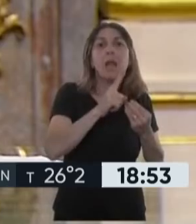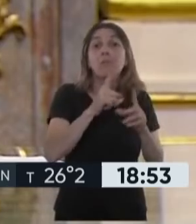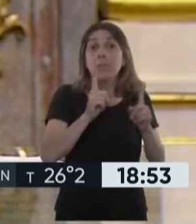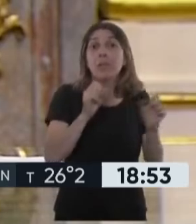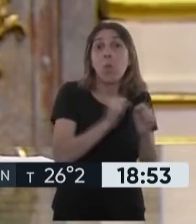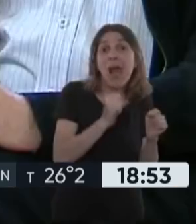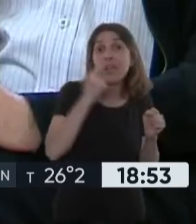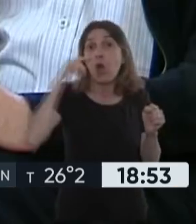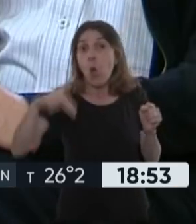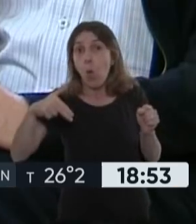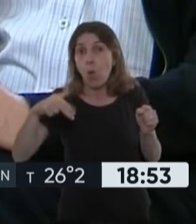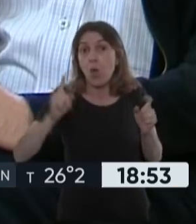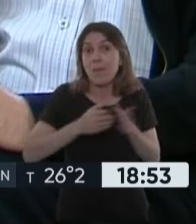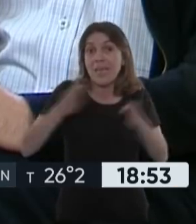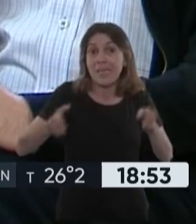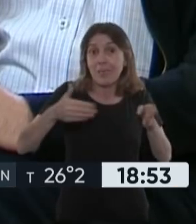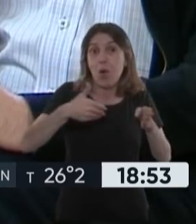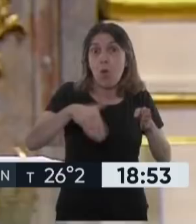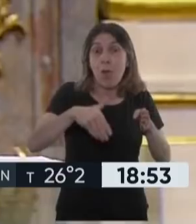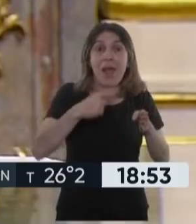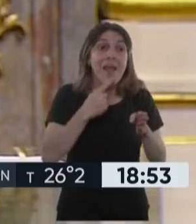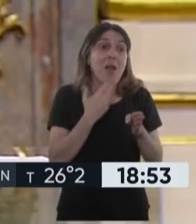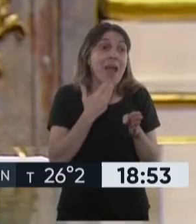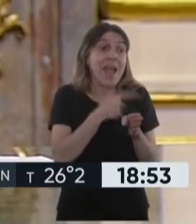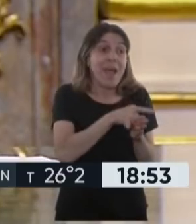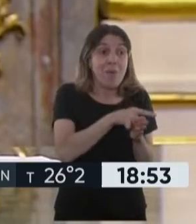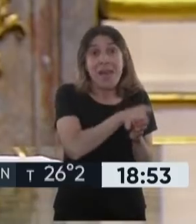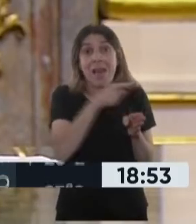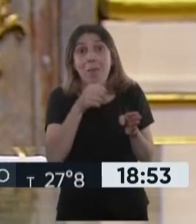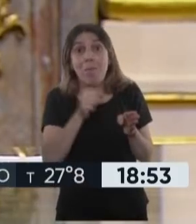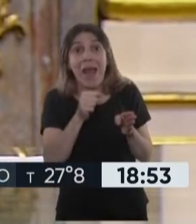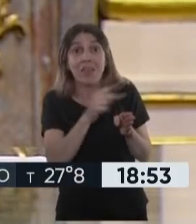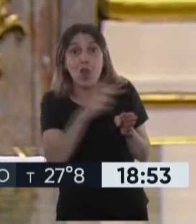corresponden justamente al periodo que devenga en abril y en mayo.